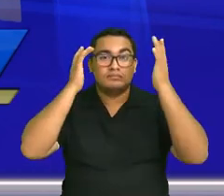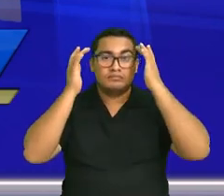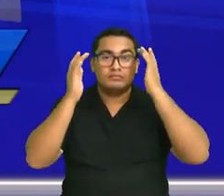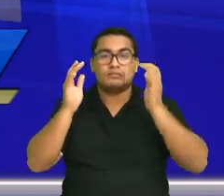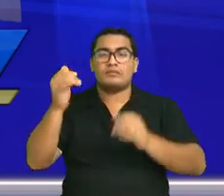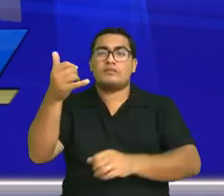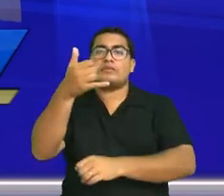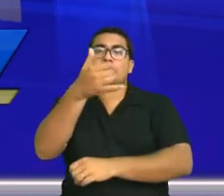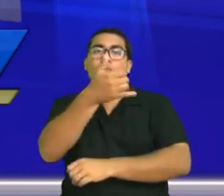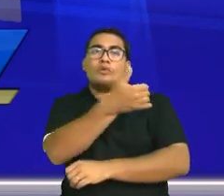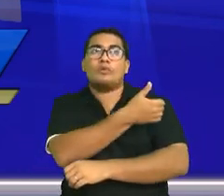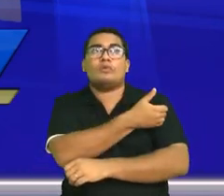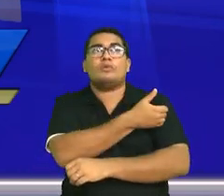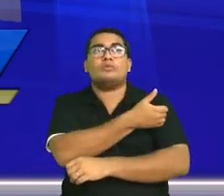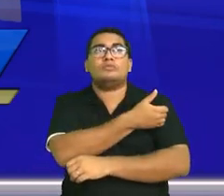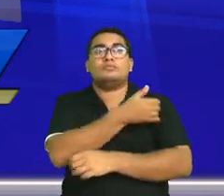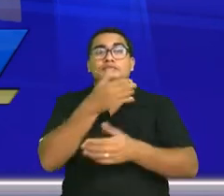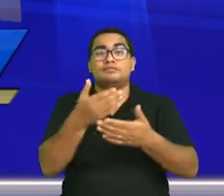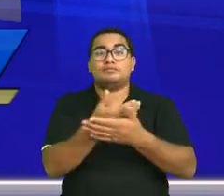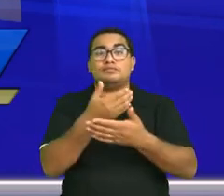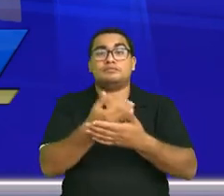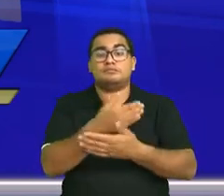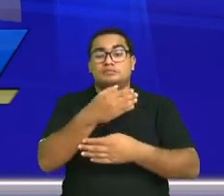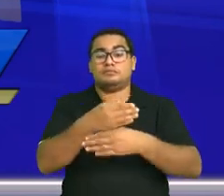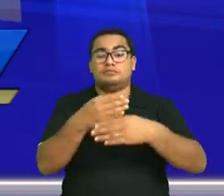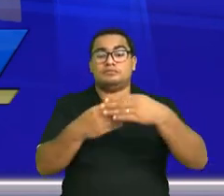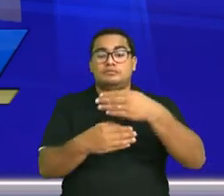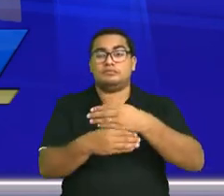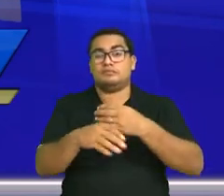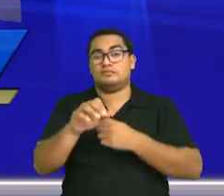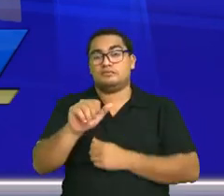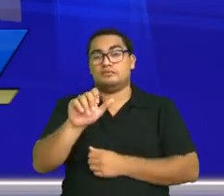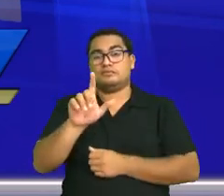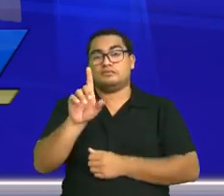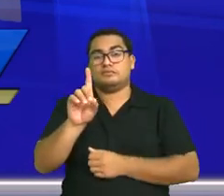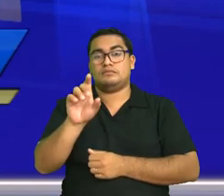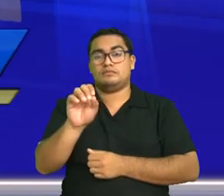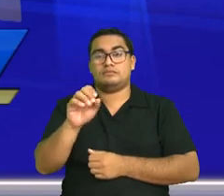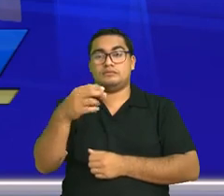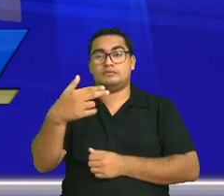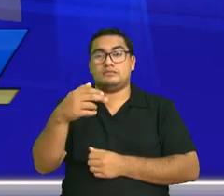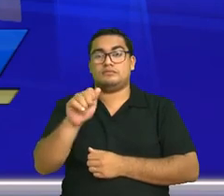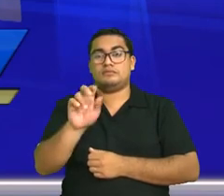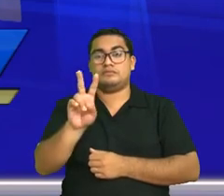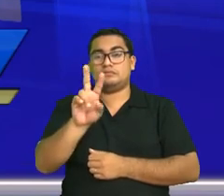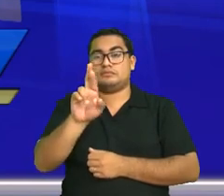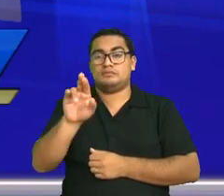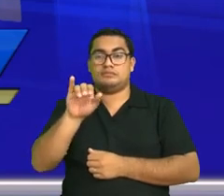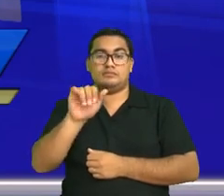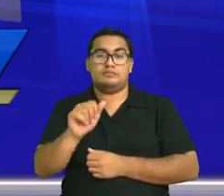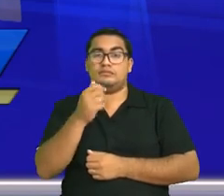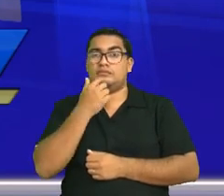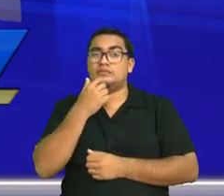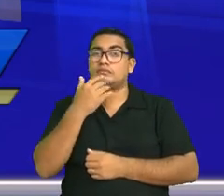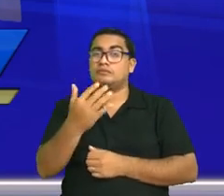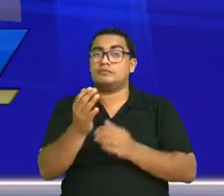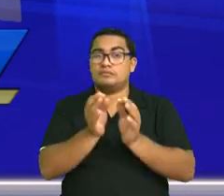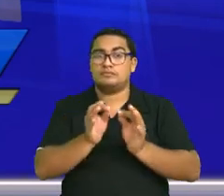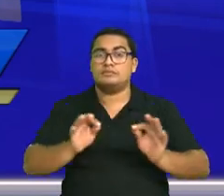hospital, digamos, viene a ser una cosa maravillosa porque la recuperación, la